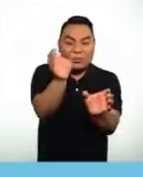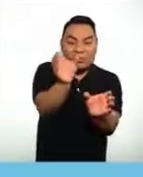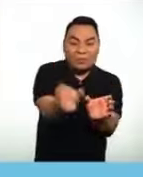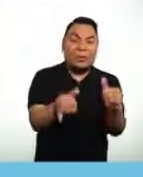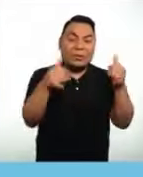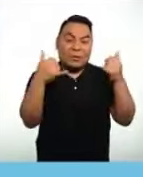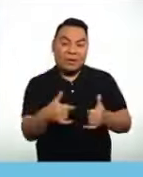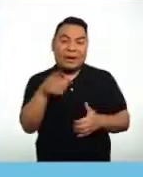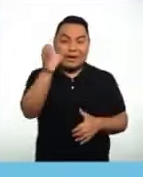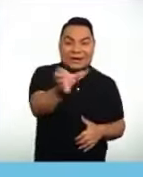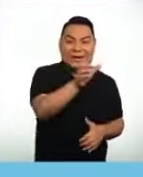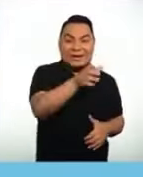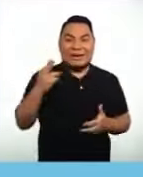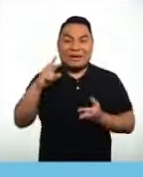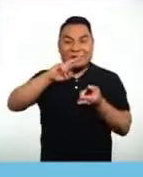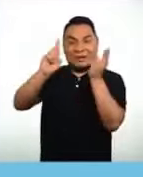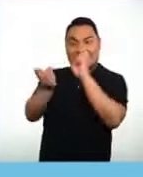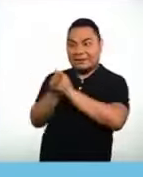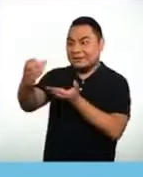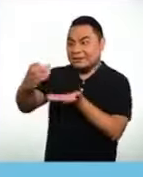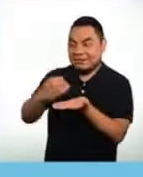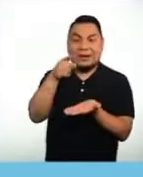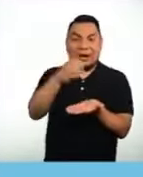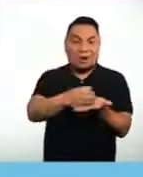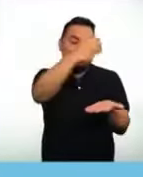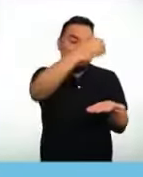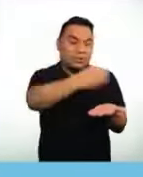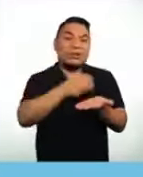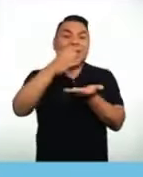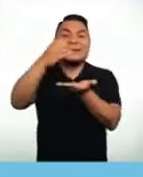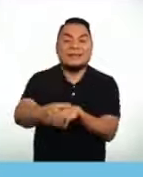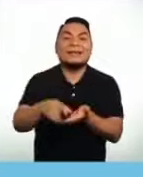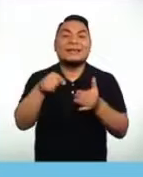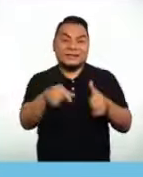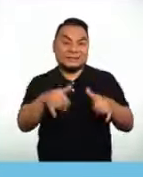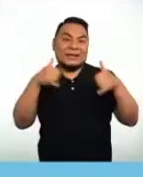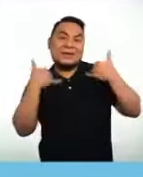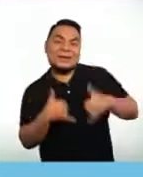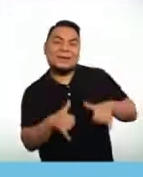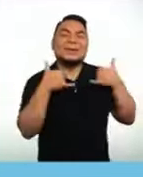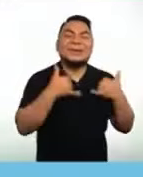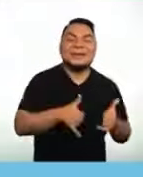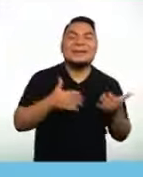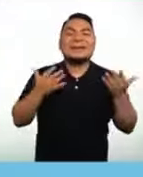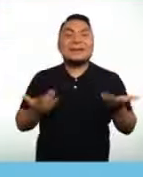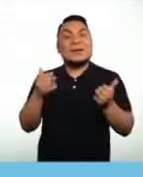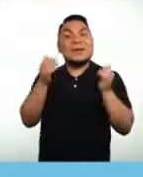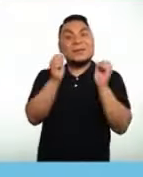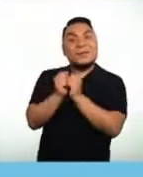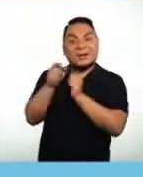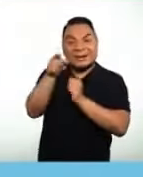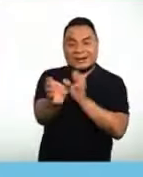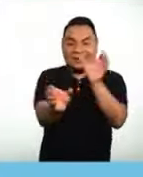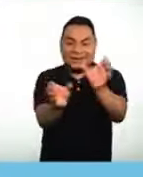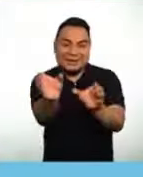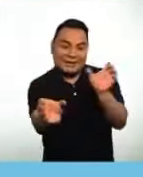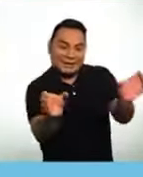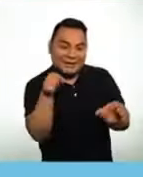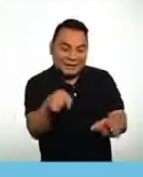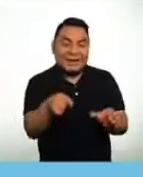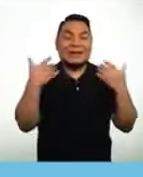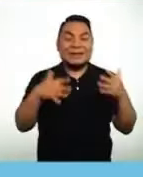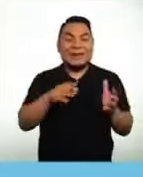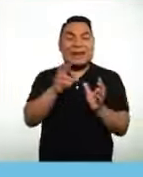a las botellas para reciclar. Junto a las botellas para así jugar. Junto a